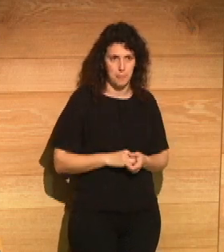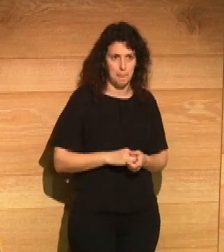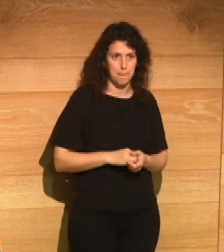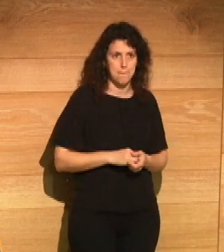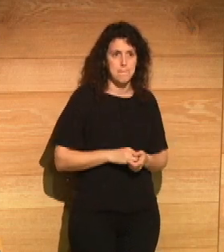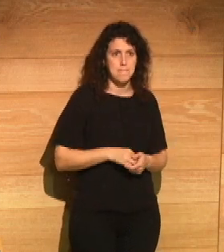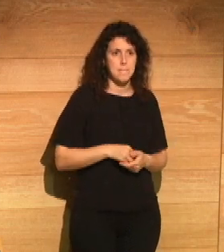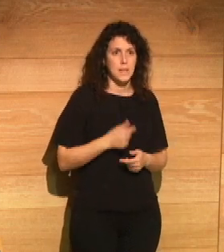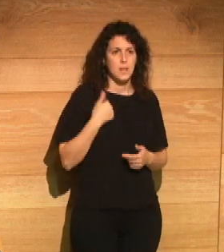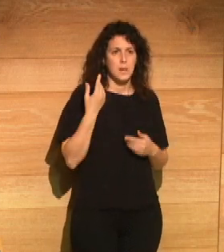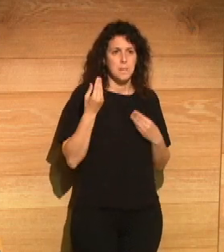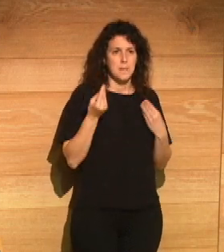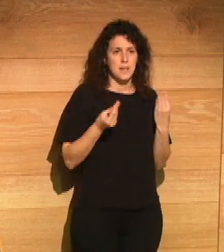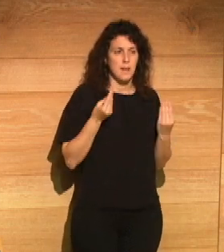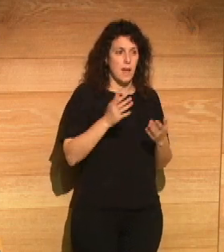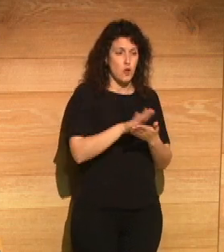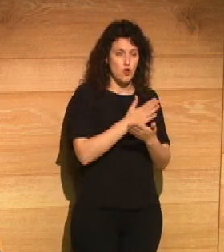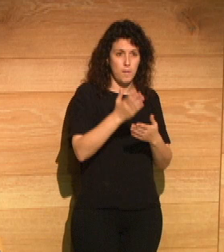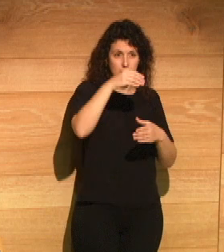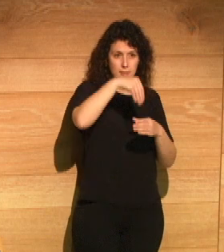Y yo creo que en esta novela,